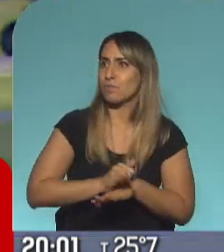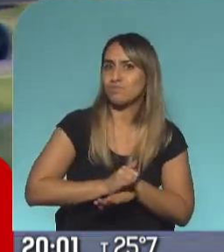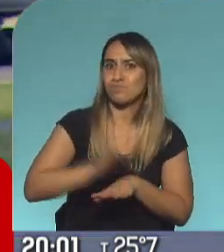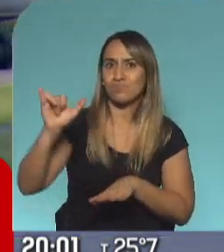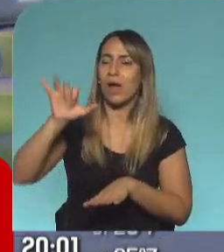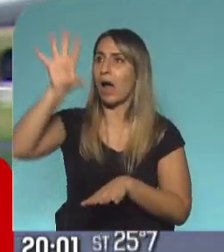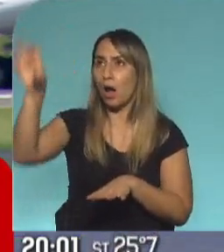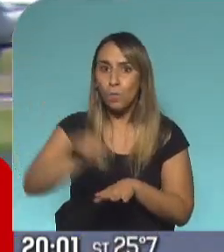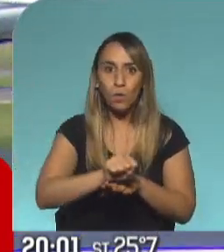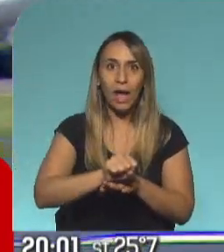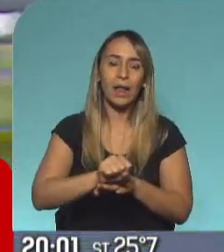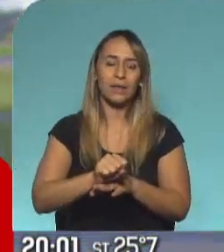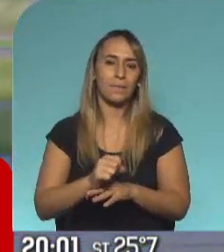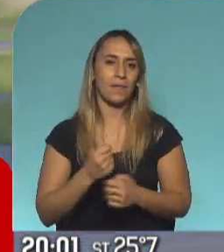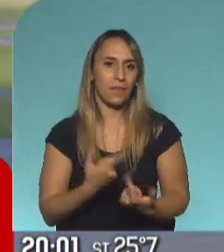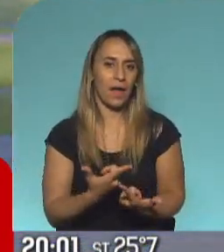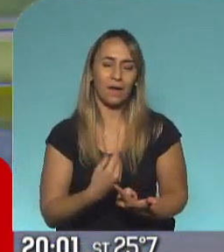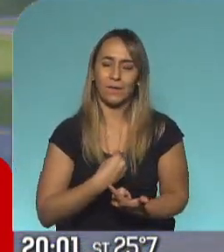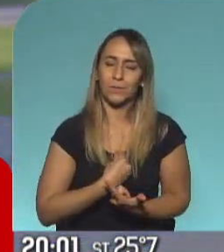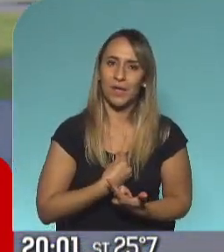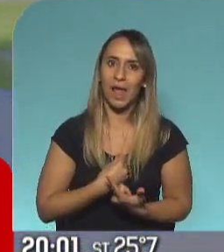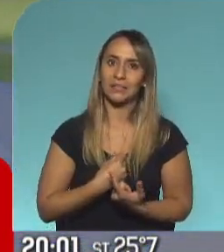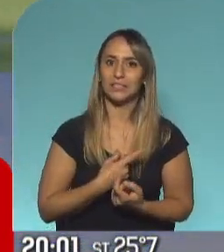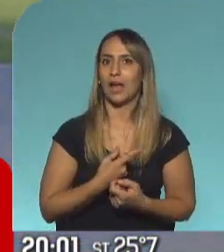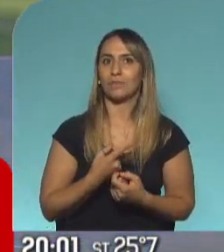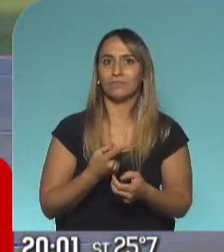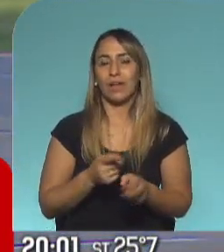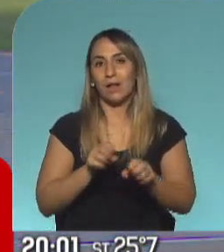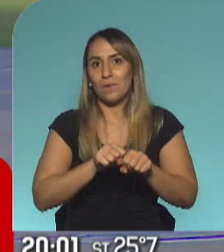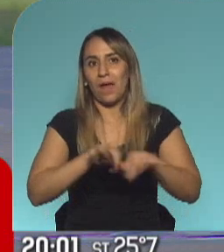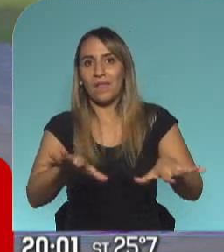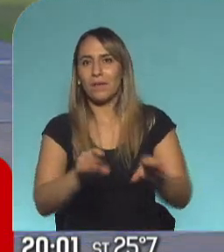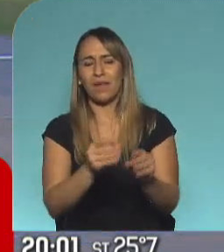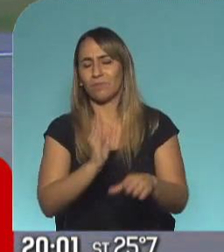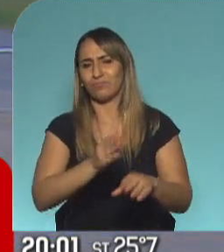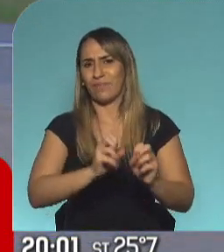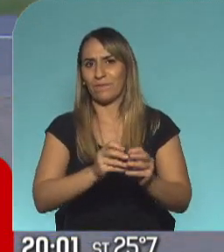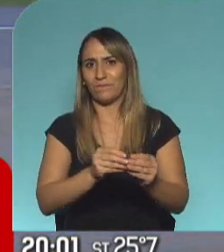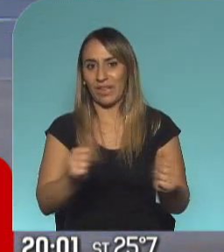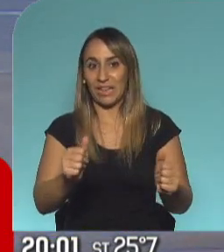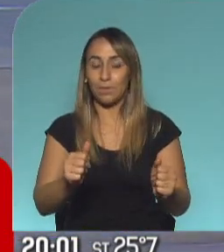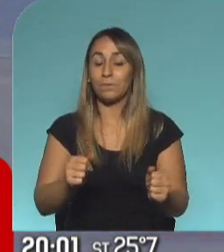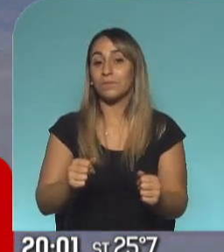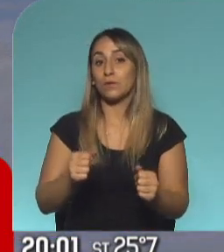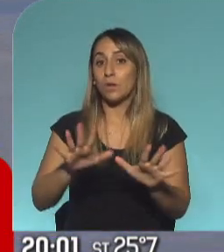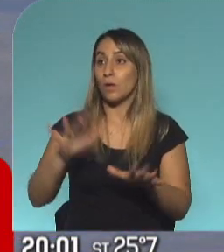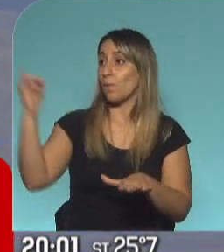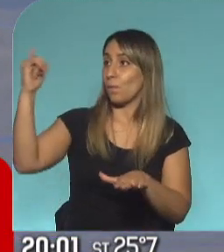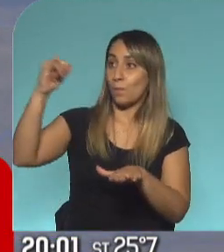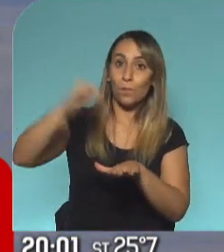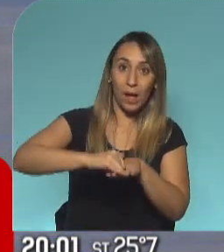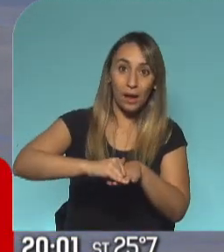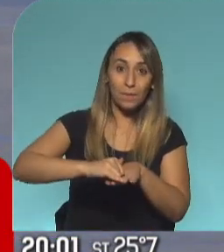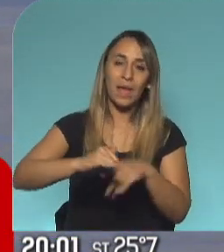en este país, para traer esperanza, para continuar con la campaña de vacunación. Este vuelo estaría llegando al país